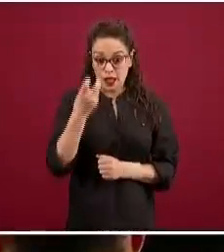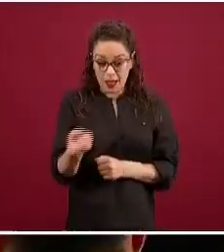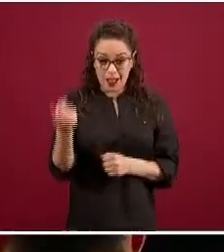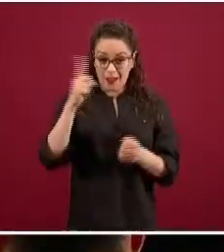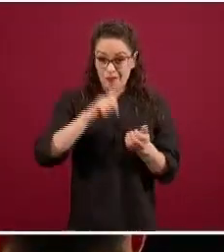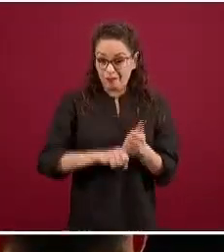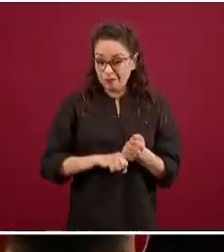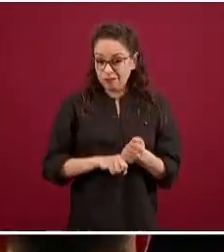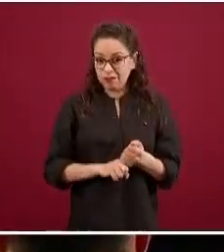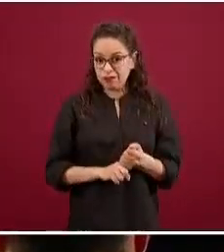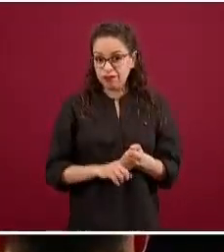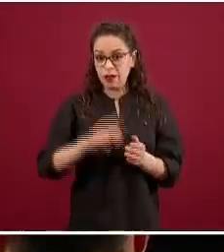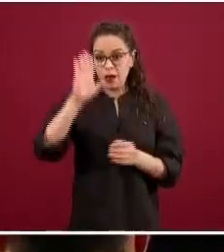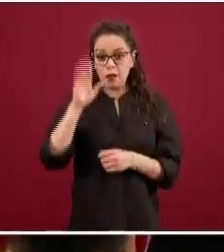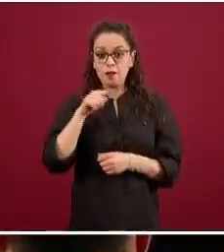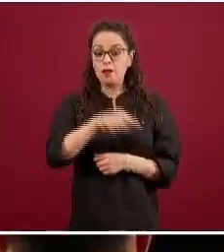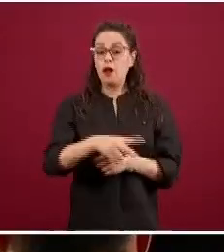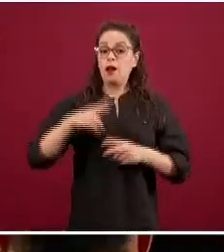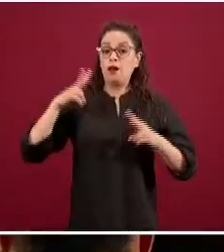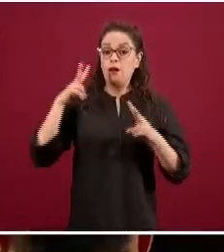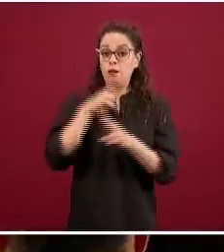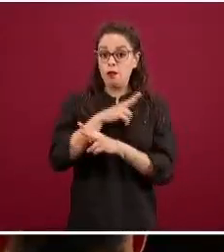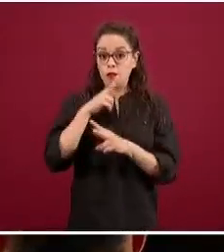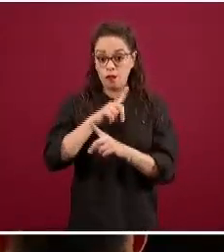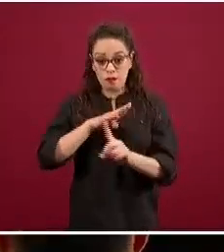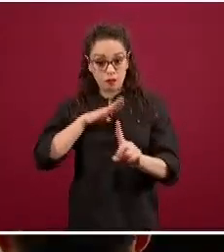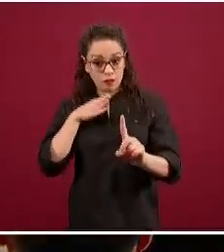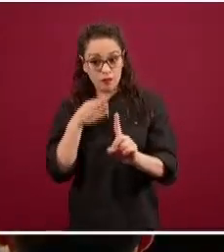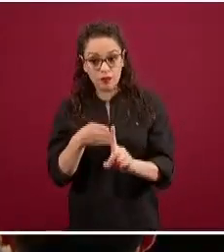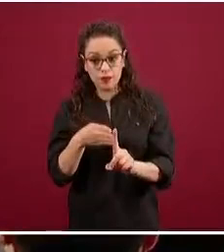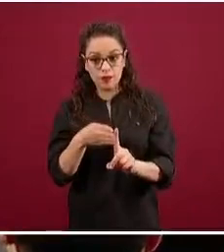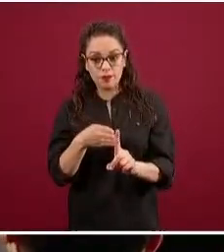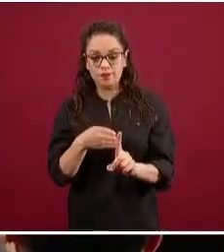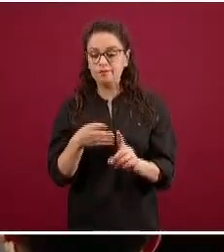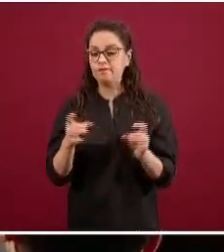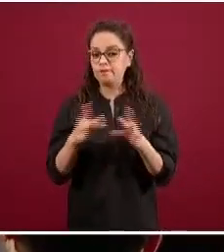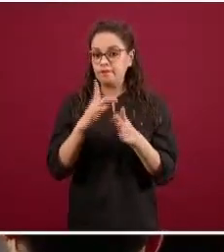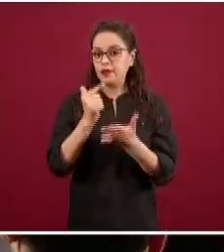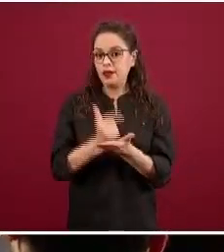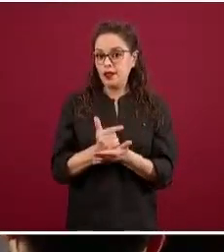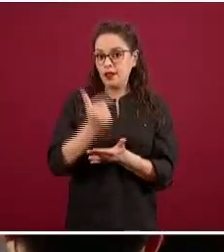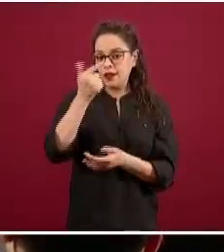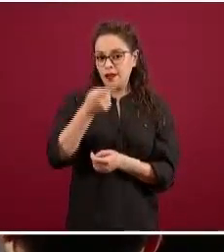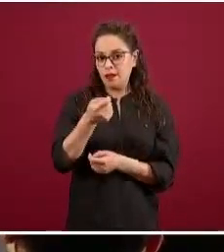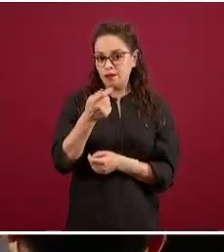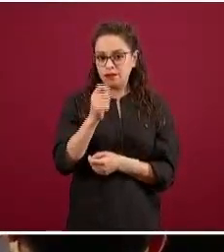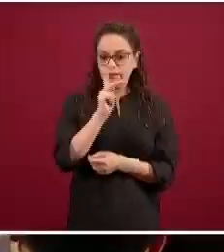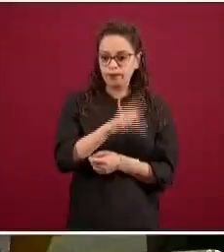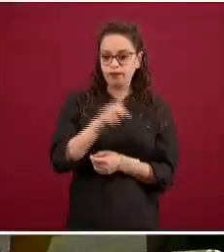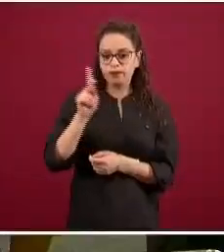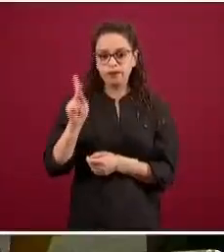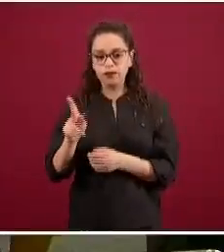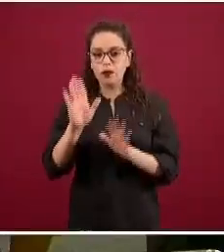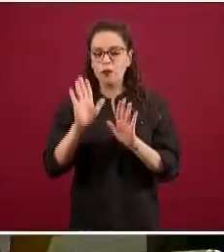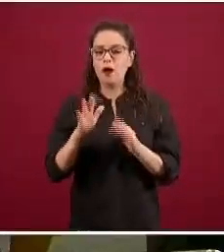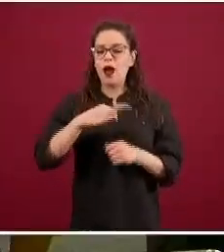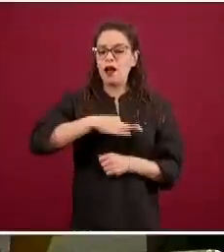infección, es el síndrome respiratorio agudo que es compatible con una infección.